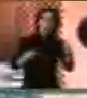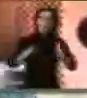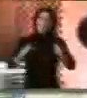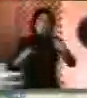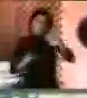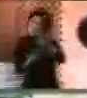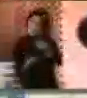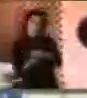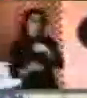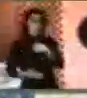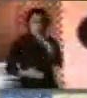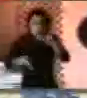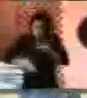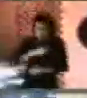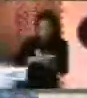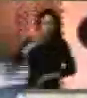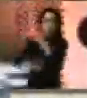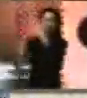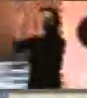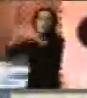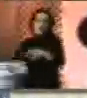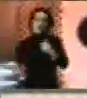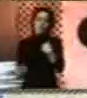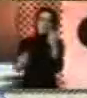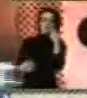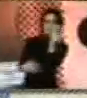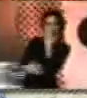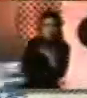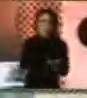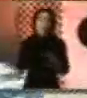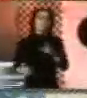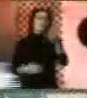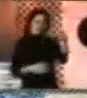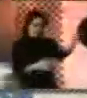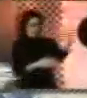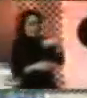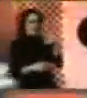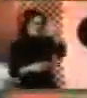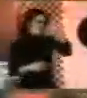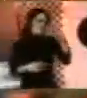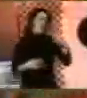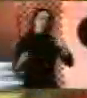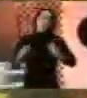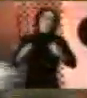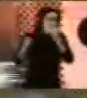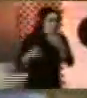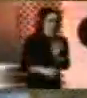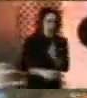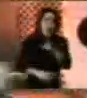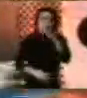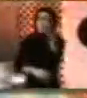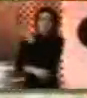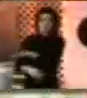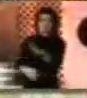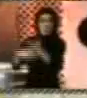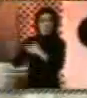un hijo mío se va a alguna fiesta. Que sepan que no puedo vivir cuando sueltan a críos que son asesinos y